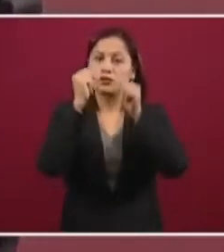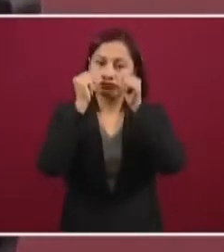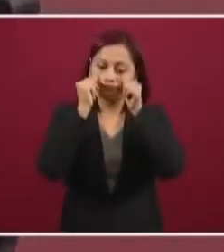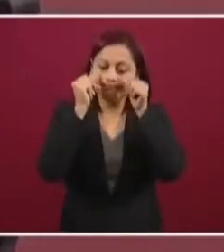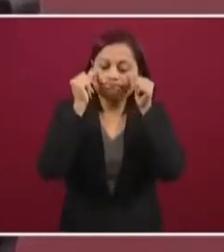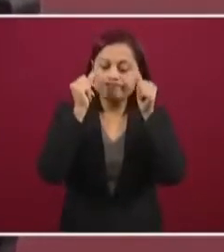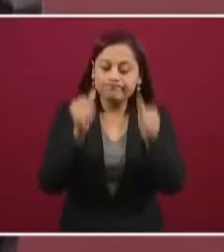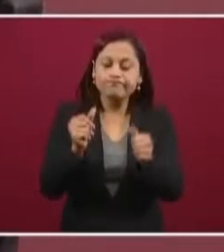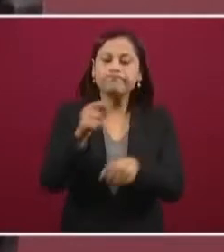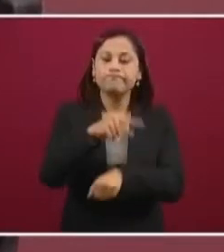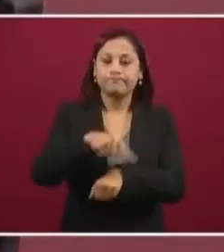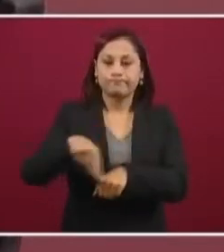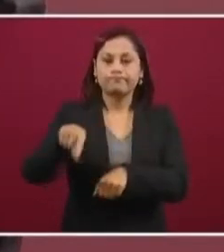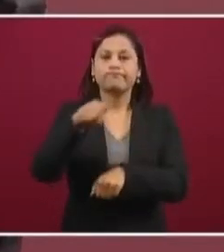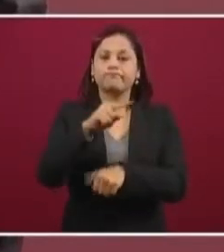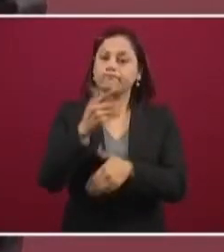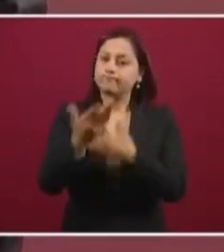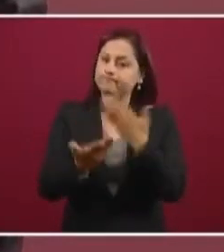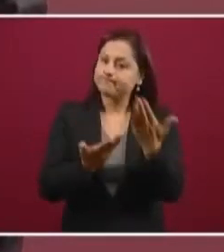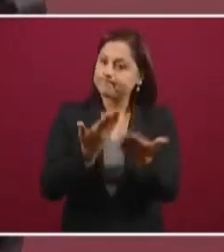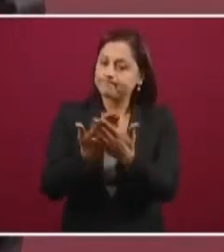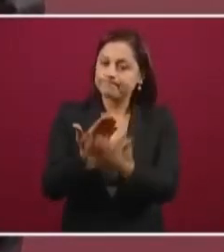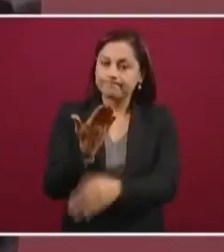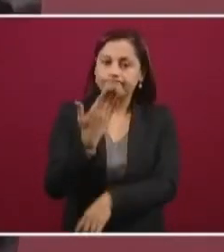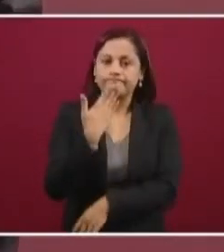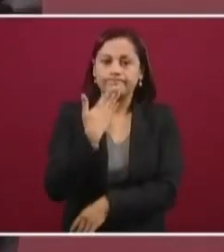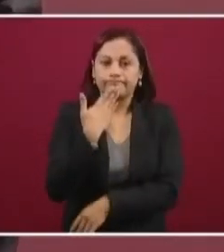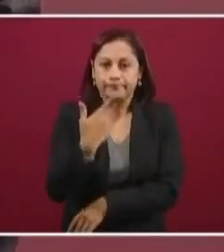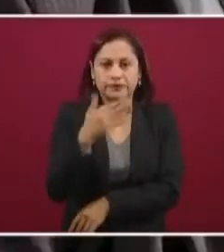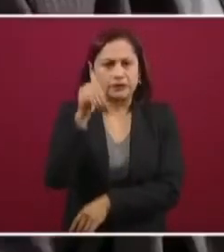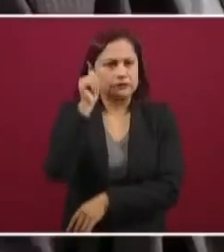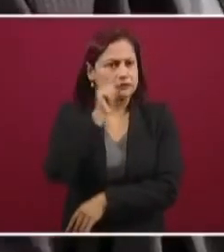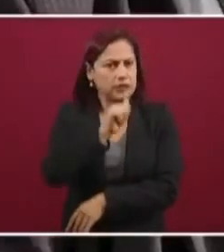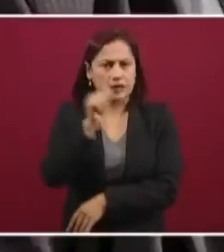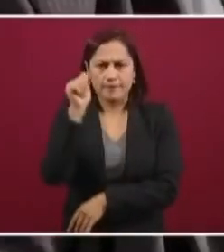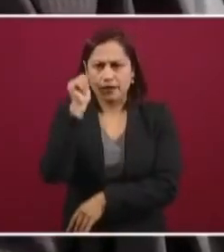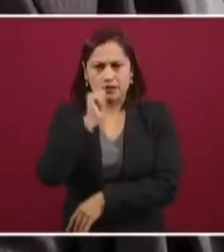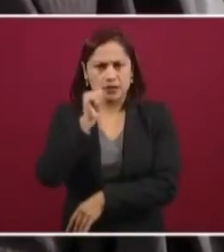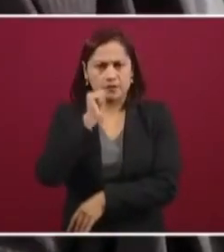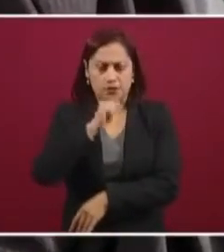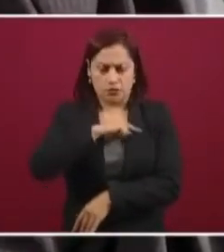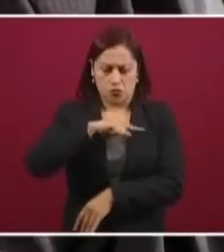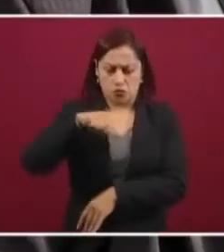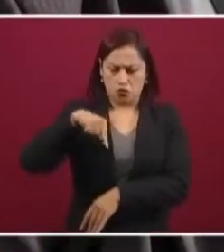como lo merecen, siempre de parte